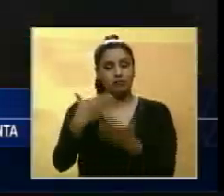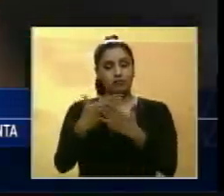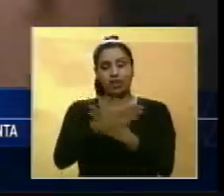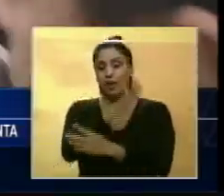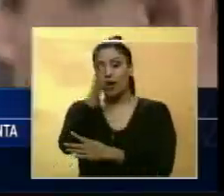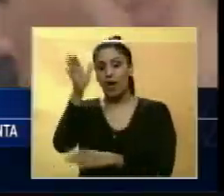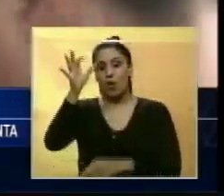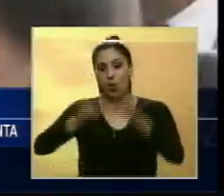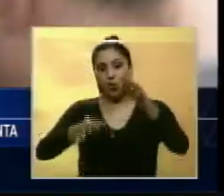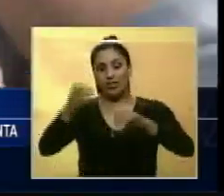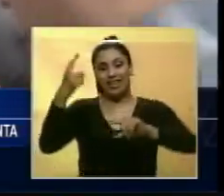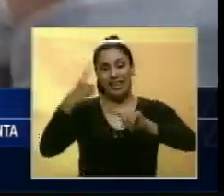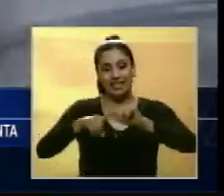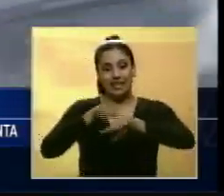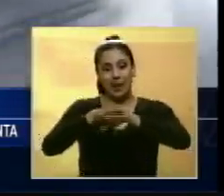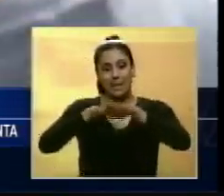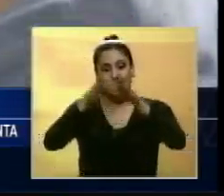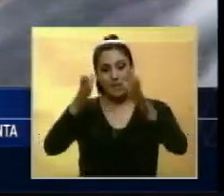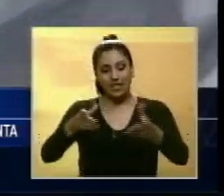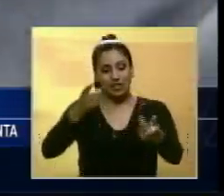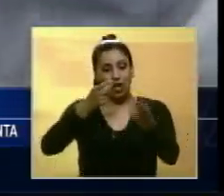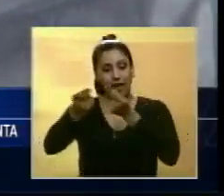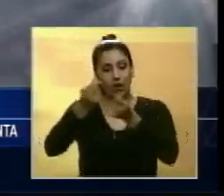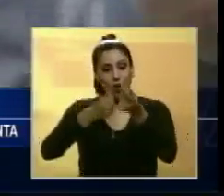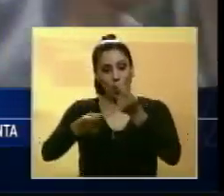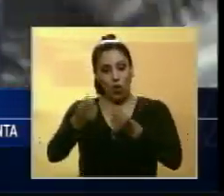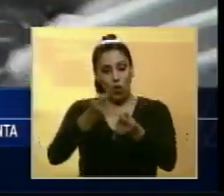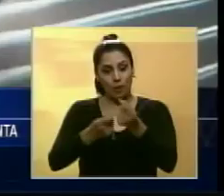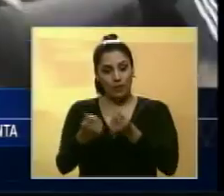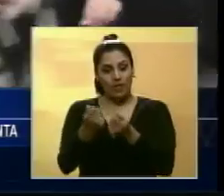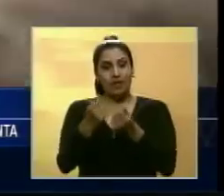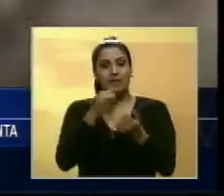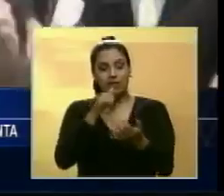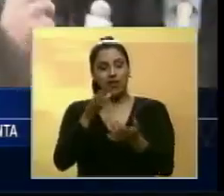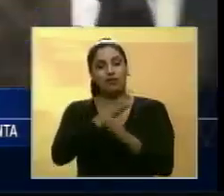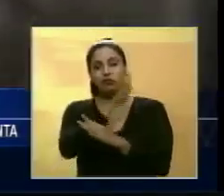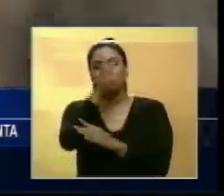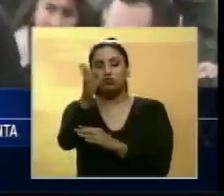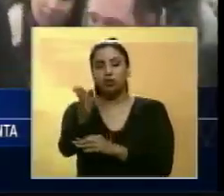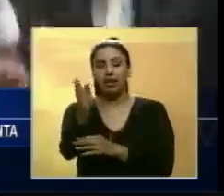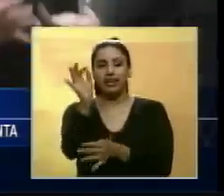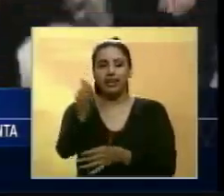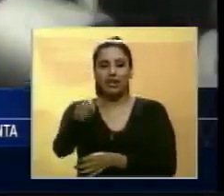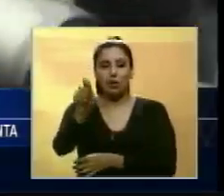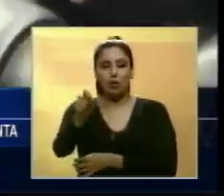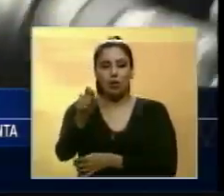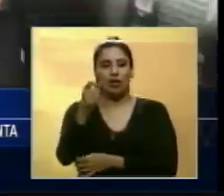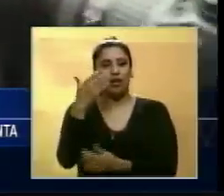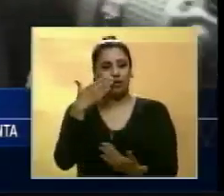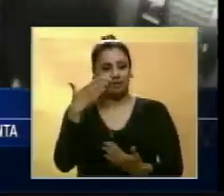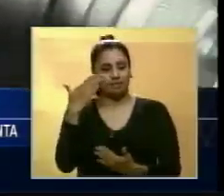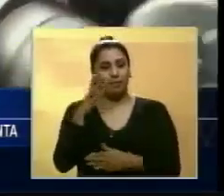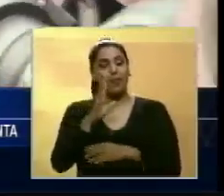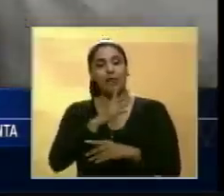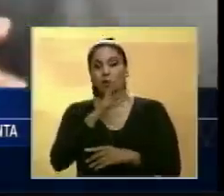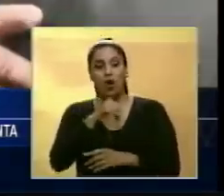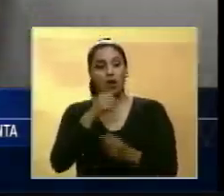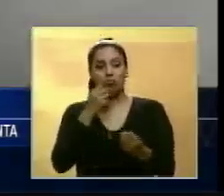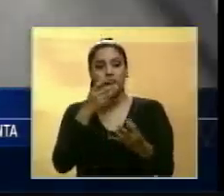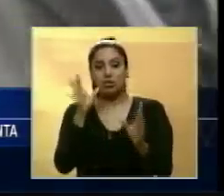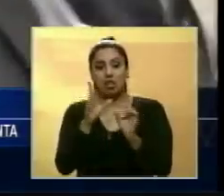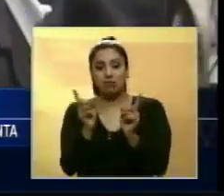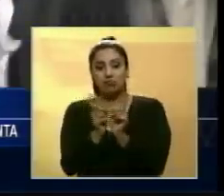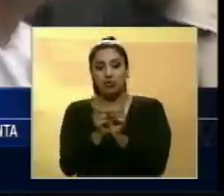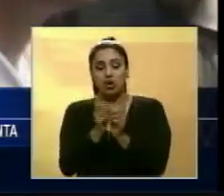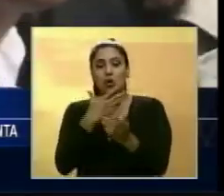ante la justicia, su exministro de Economía, Axel Kicillof, acudió a los tribunales de Comodoro Pi y no declaró, sino